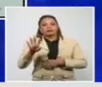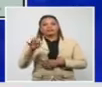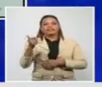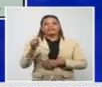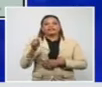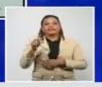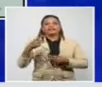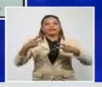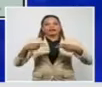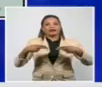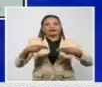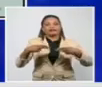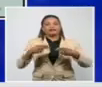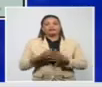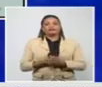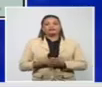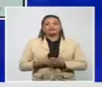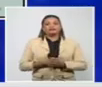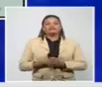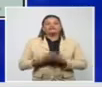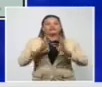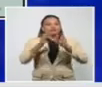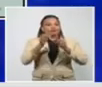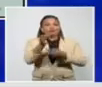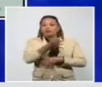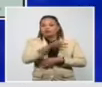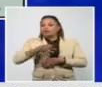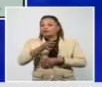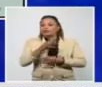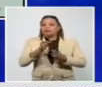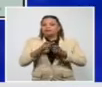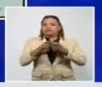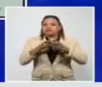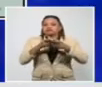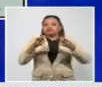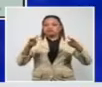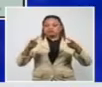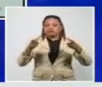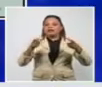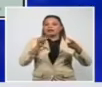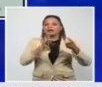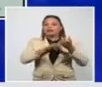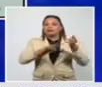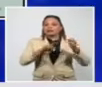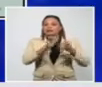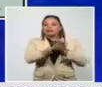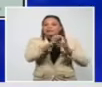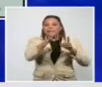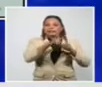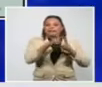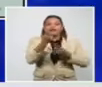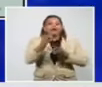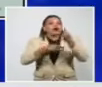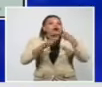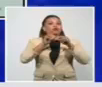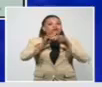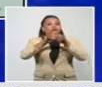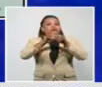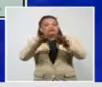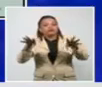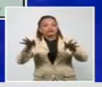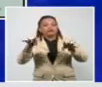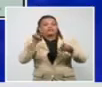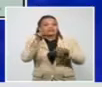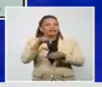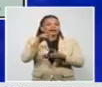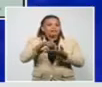los municipios que más transmisión han tenido en esta provincia, aunque también tiene una dispersión en su